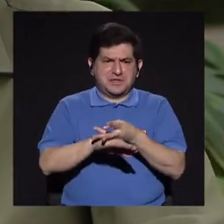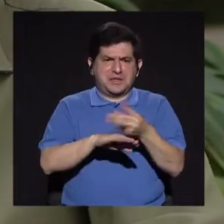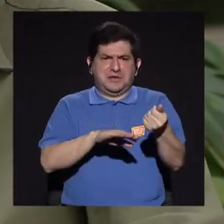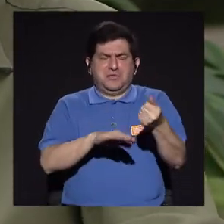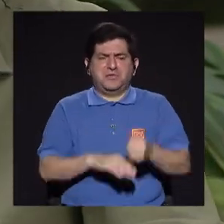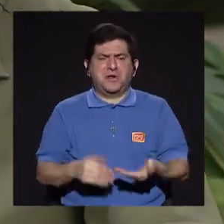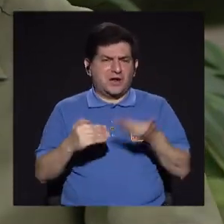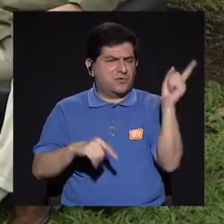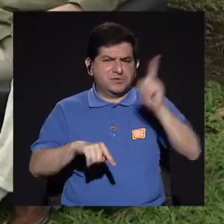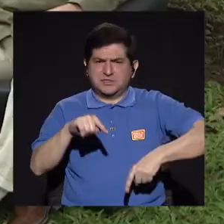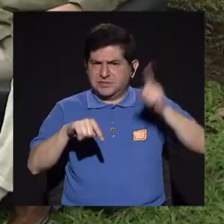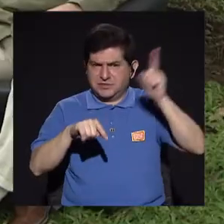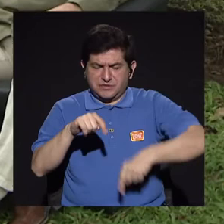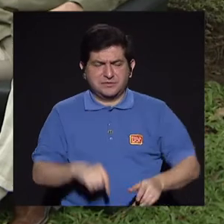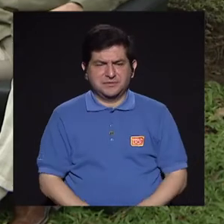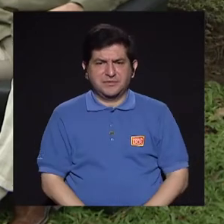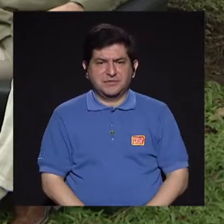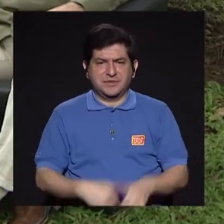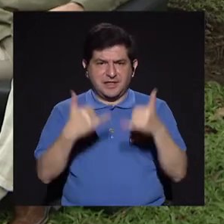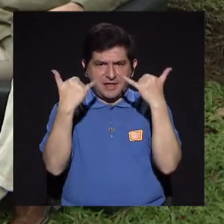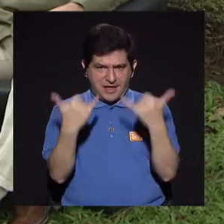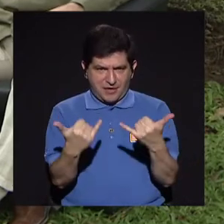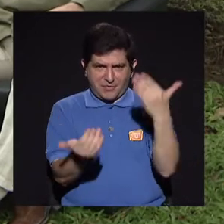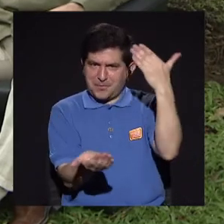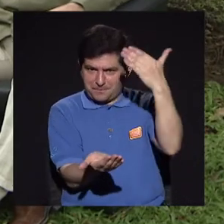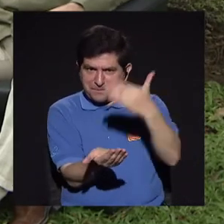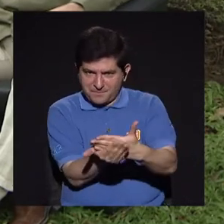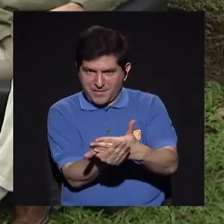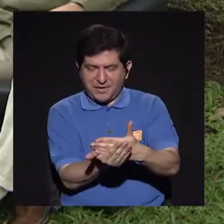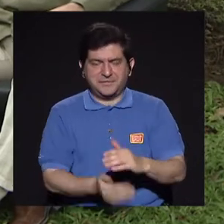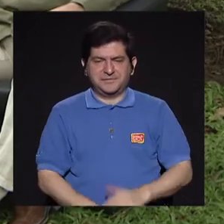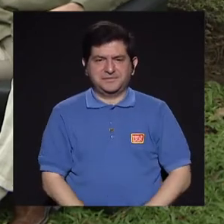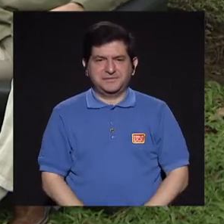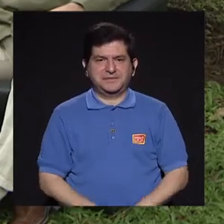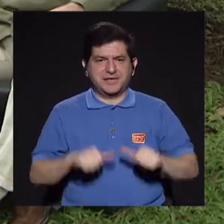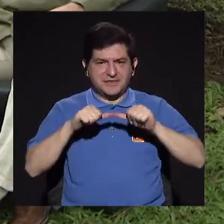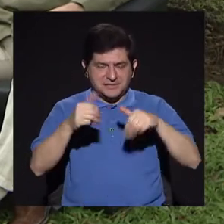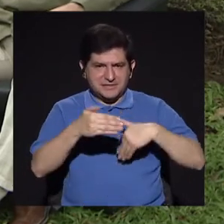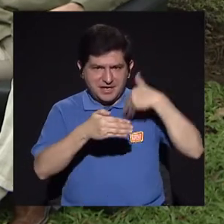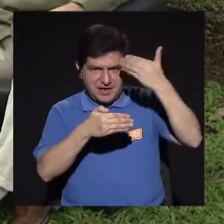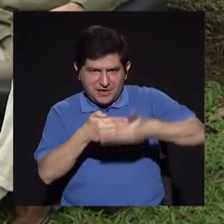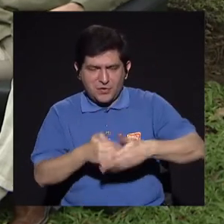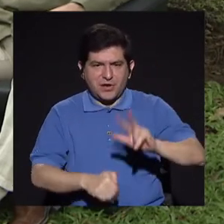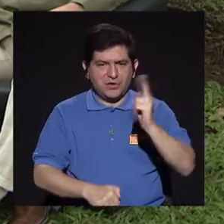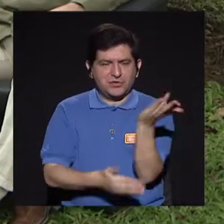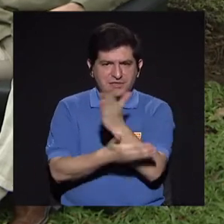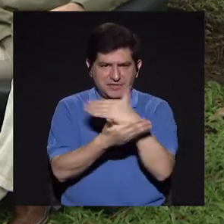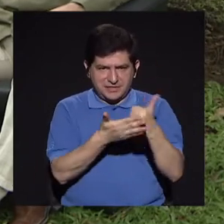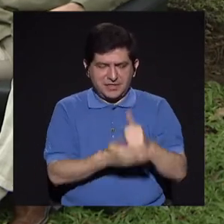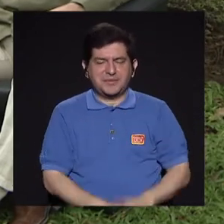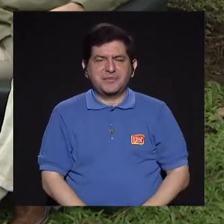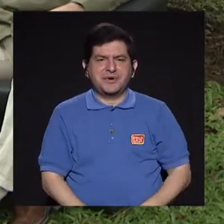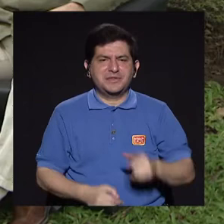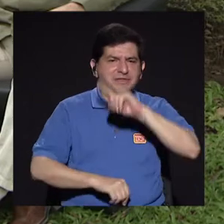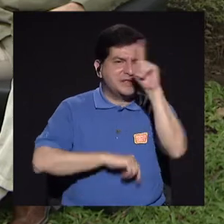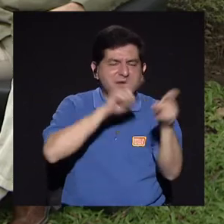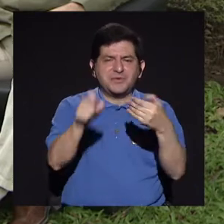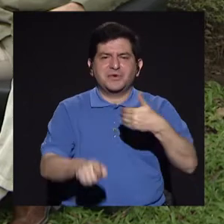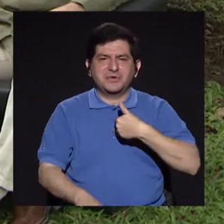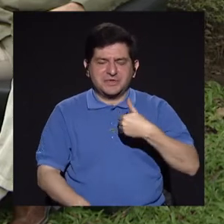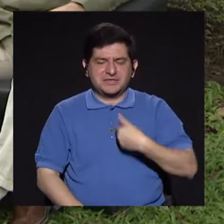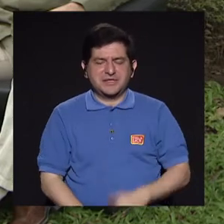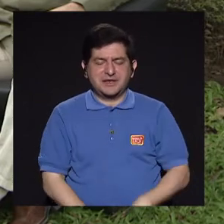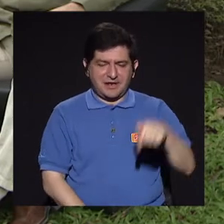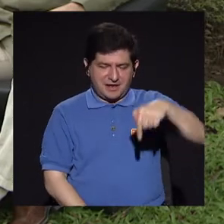cosas incurables. Lo voy a interrumpir porque vamos ahora a hacer una pausa en esta conversación para regresar con nuestro tercer bloque y con más preguntas que